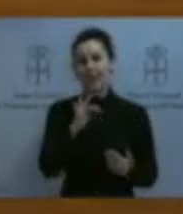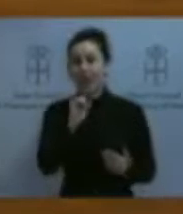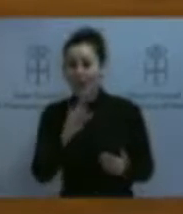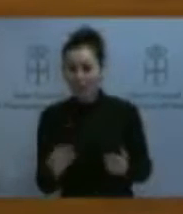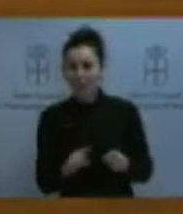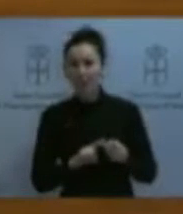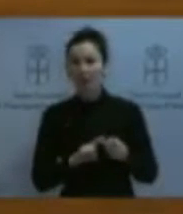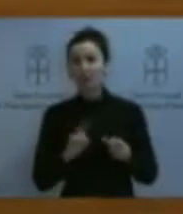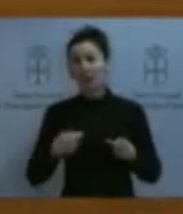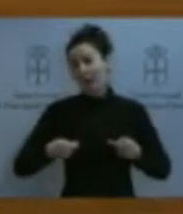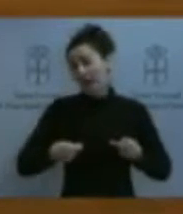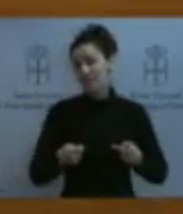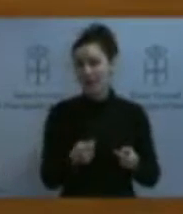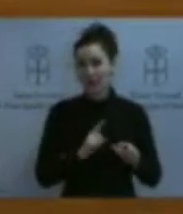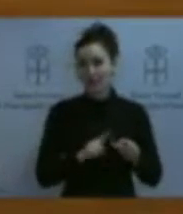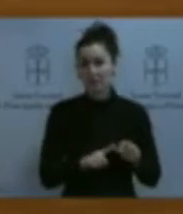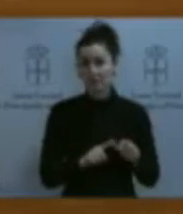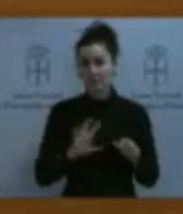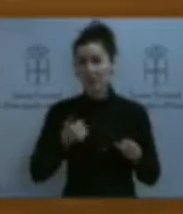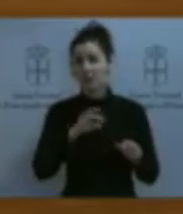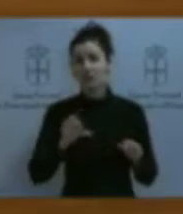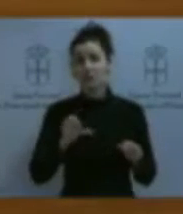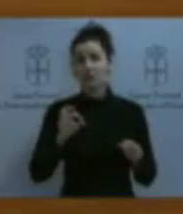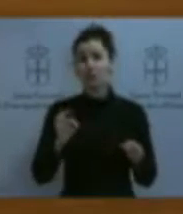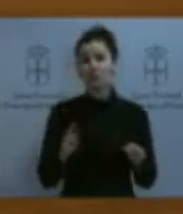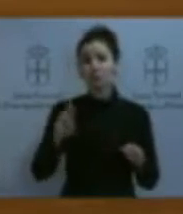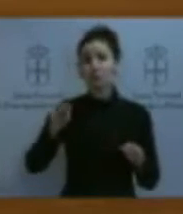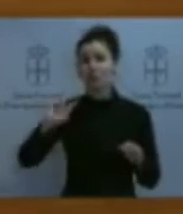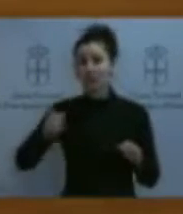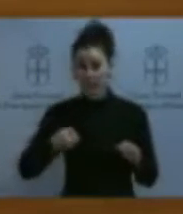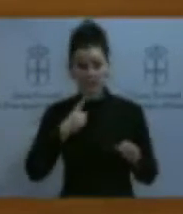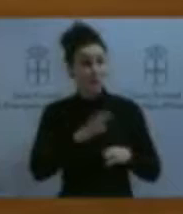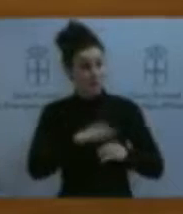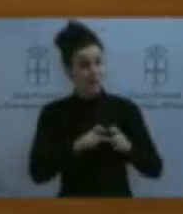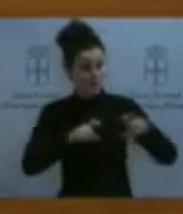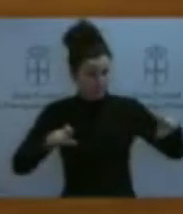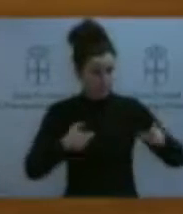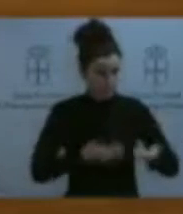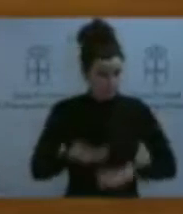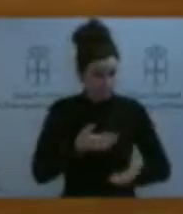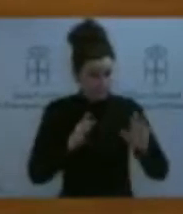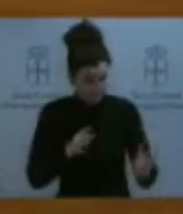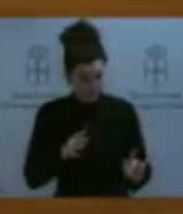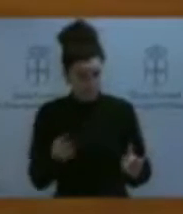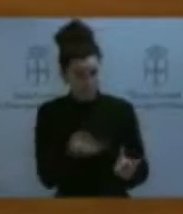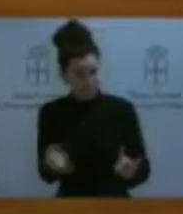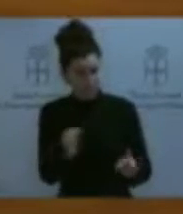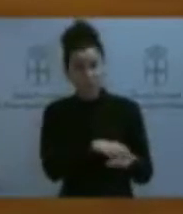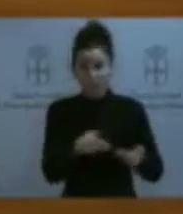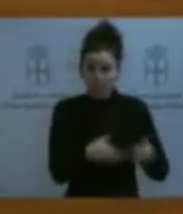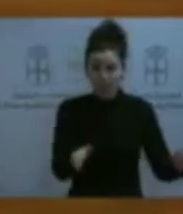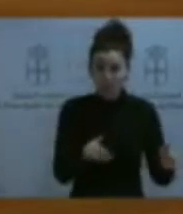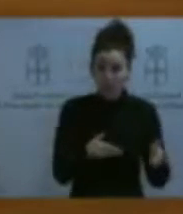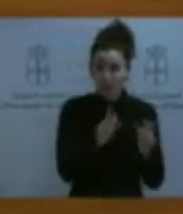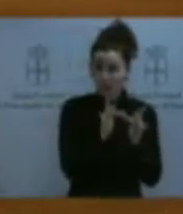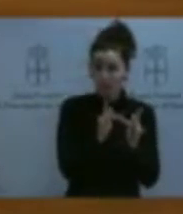asturianos a las empresas hubo acuerdo. Para garantizar derechos a los jóvenes que están en muchos territorios donde ni siquiera hay centros asturianos, cero consenso,